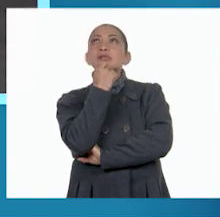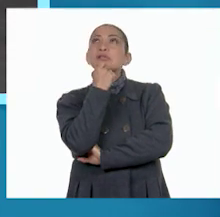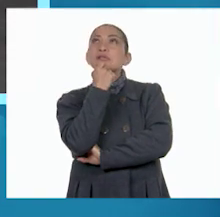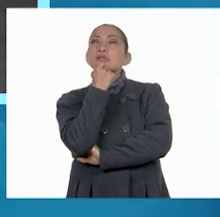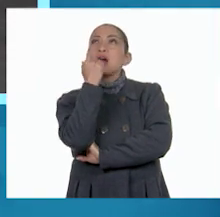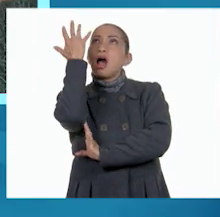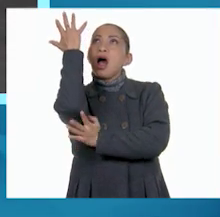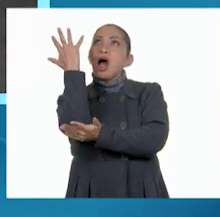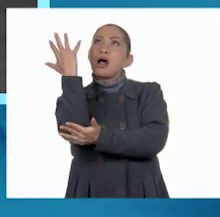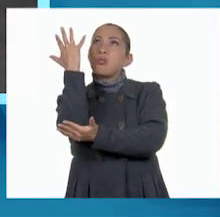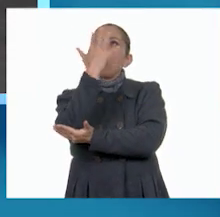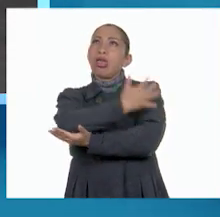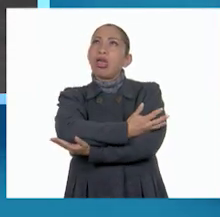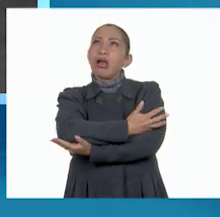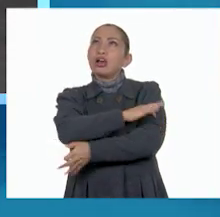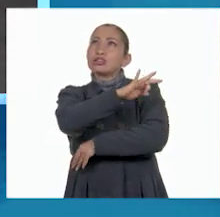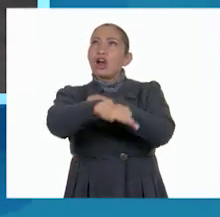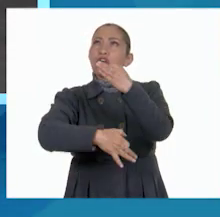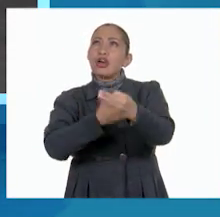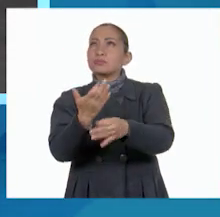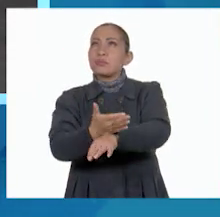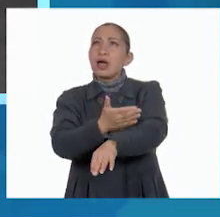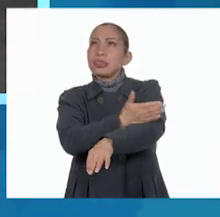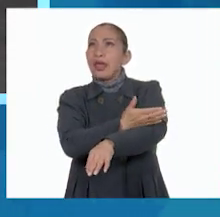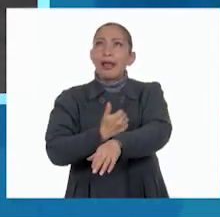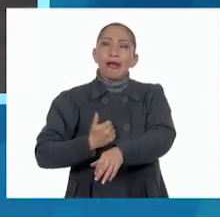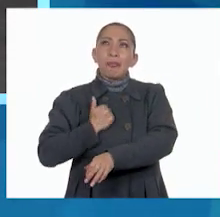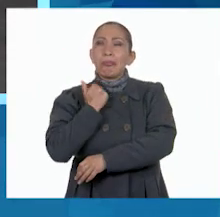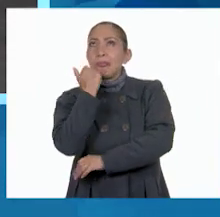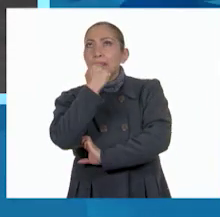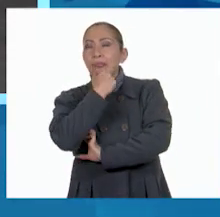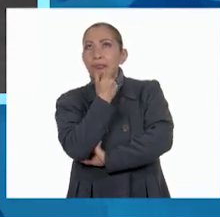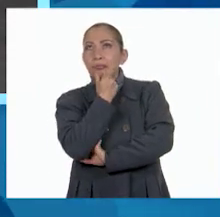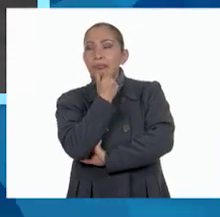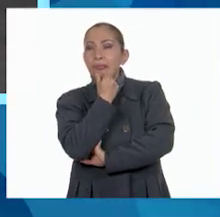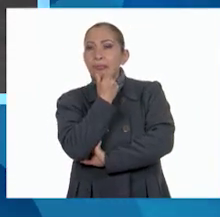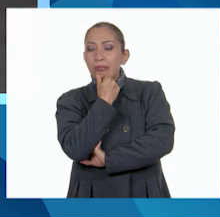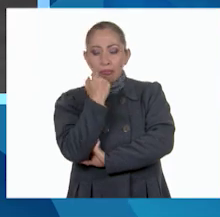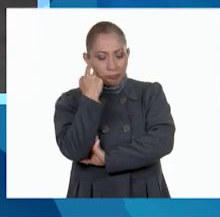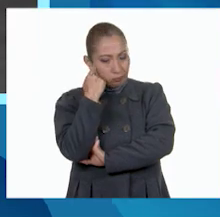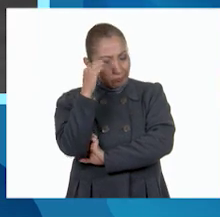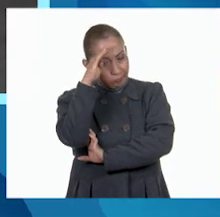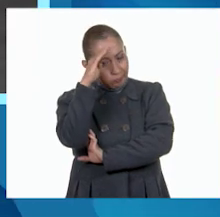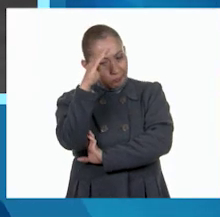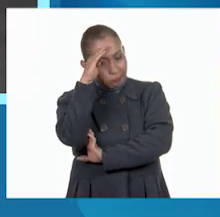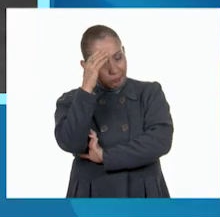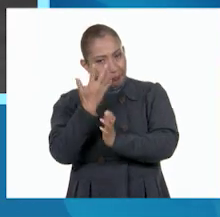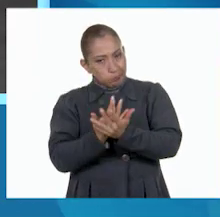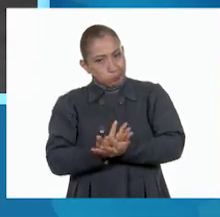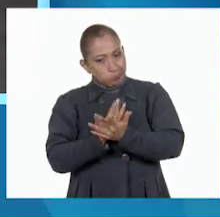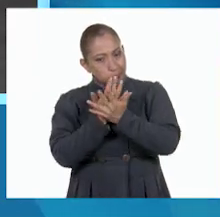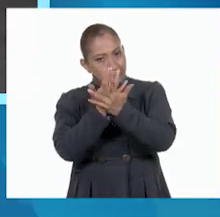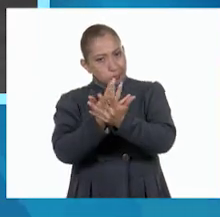Del árbol caído, todos quieren hacer leña. Muy bien. Ay, déjame pensar, María.